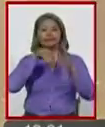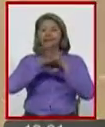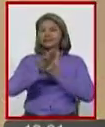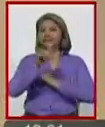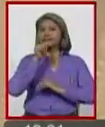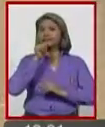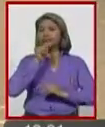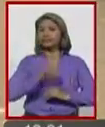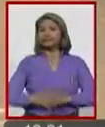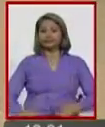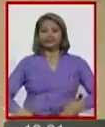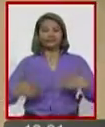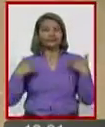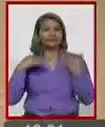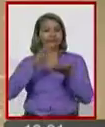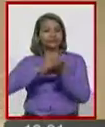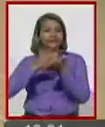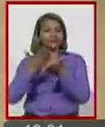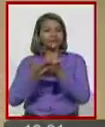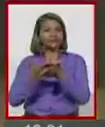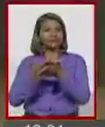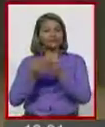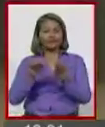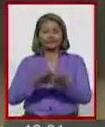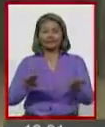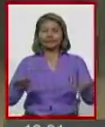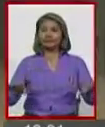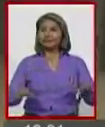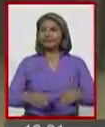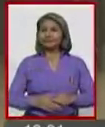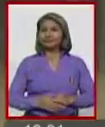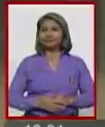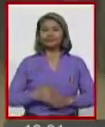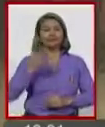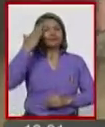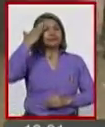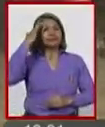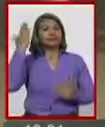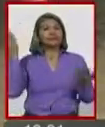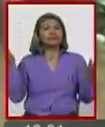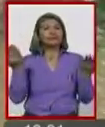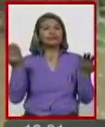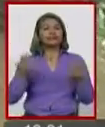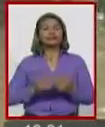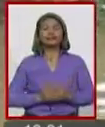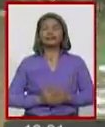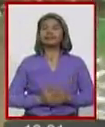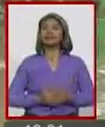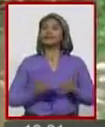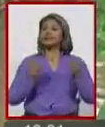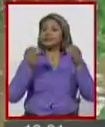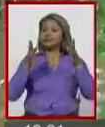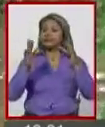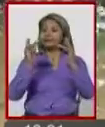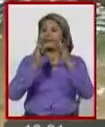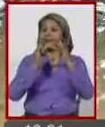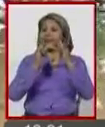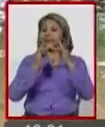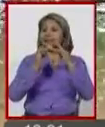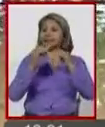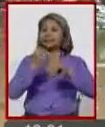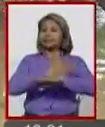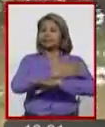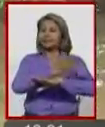adentro viviendo, cocinando, al menos estos niños que uno no sabe a dónde los va a meter, ponerlo ahí nomás en la cama todo el